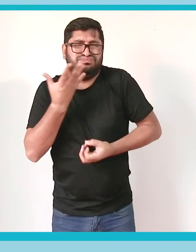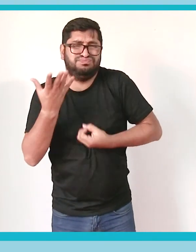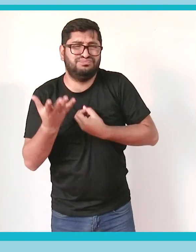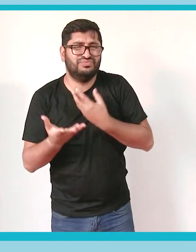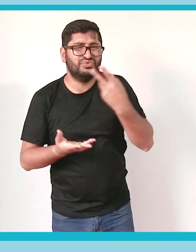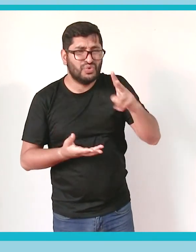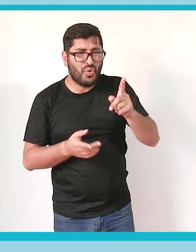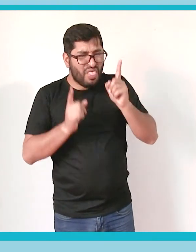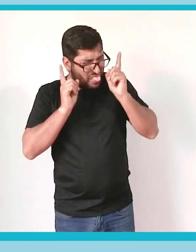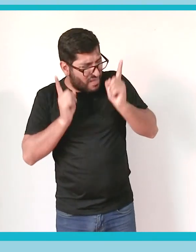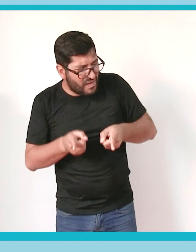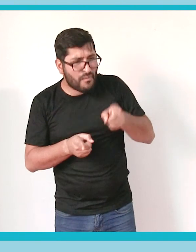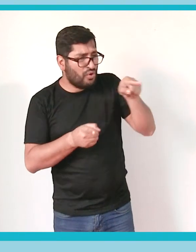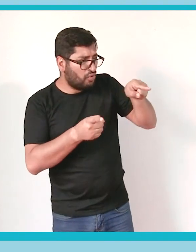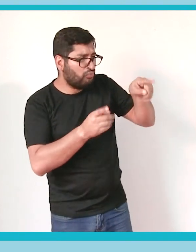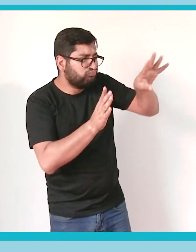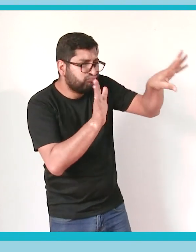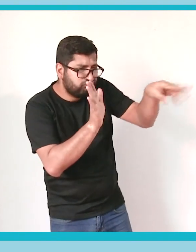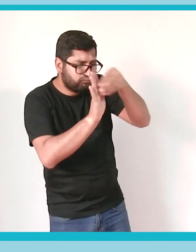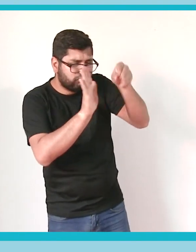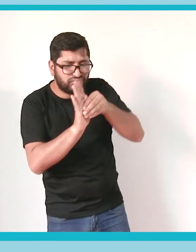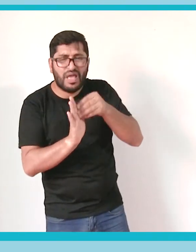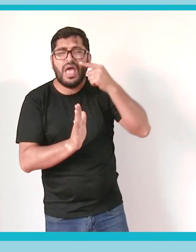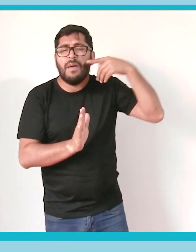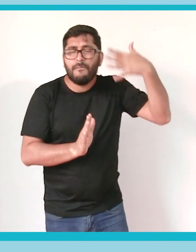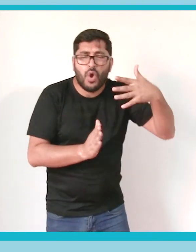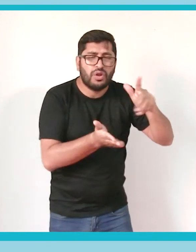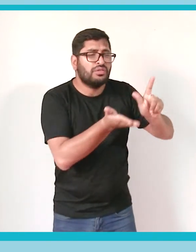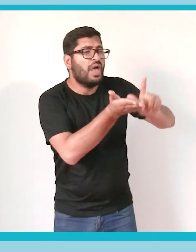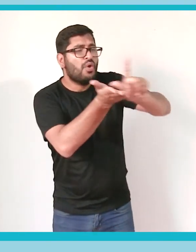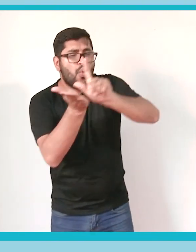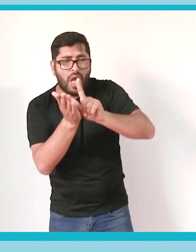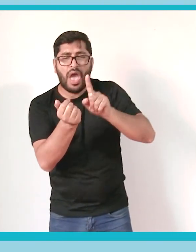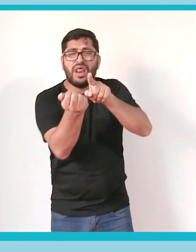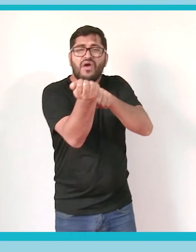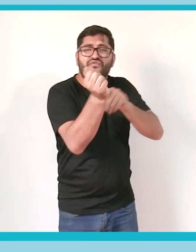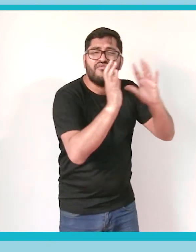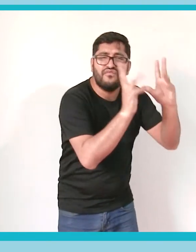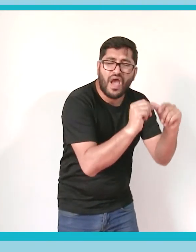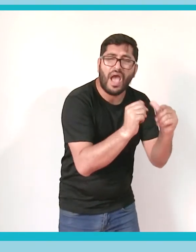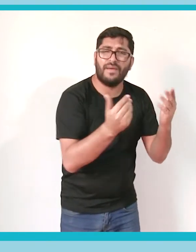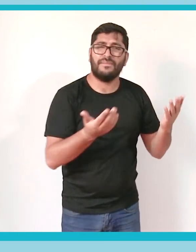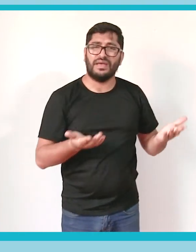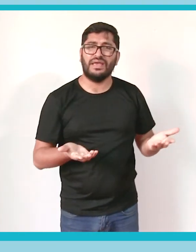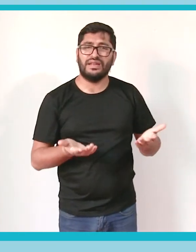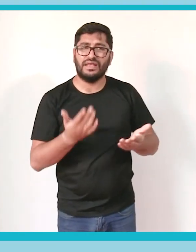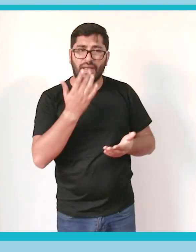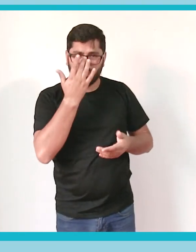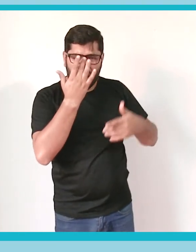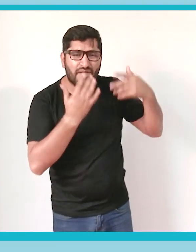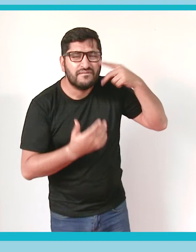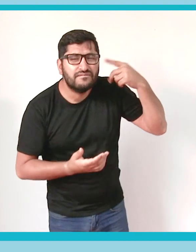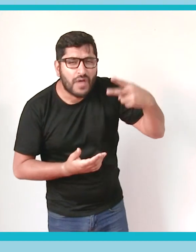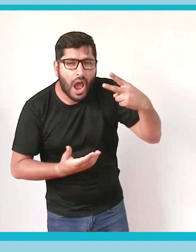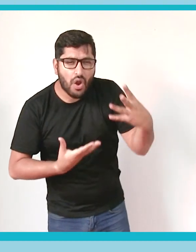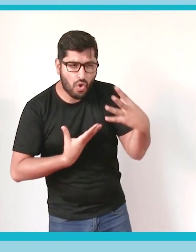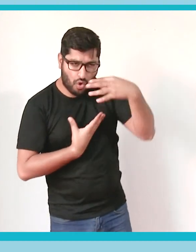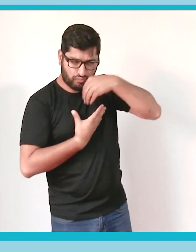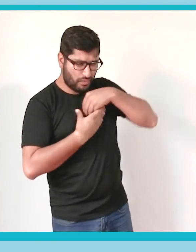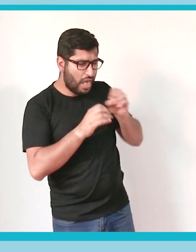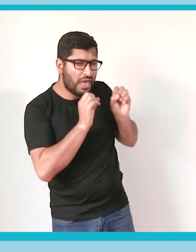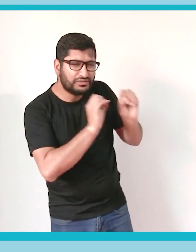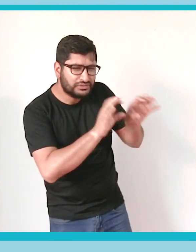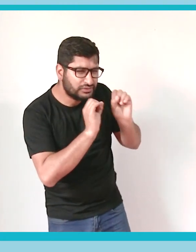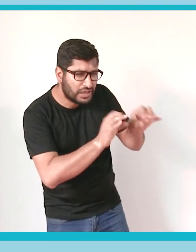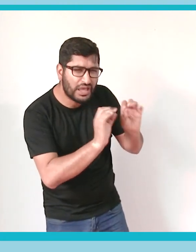que transmitir todavía y tenemos que valorar en cada lugar, como dicen la familia, para empezar, el